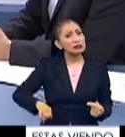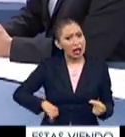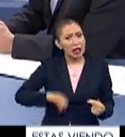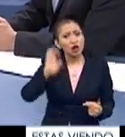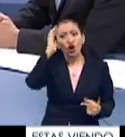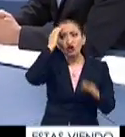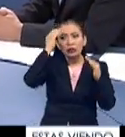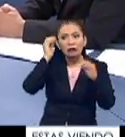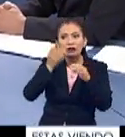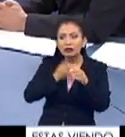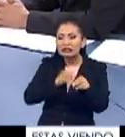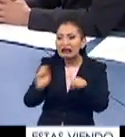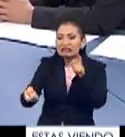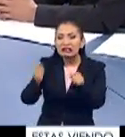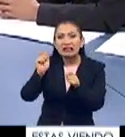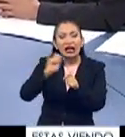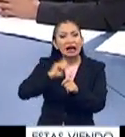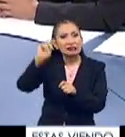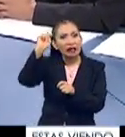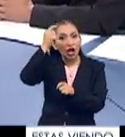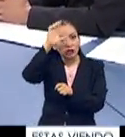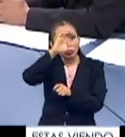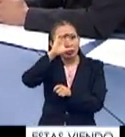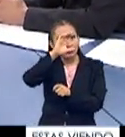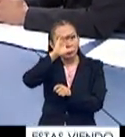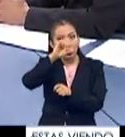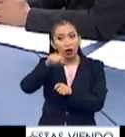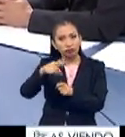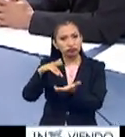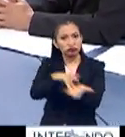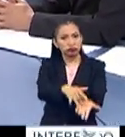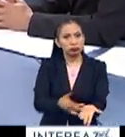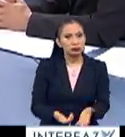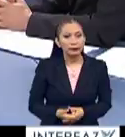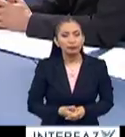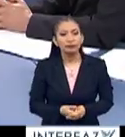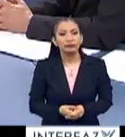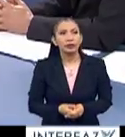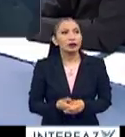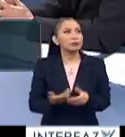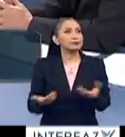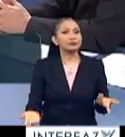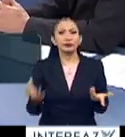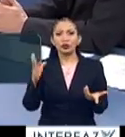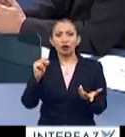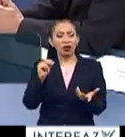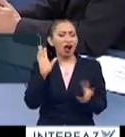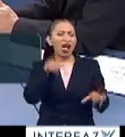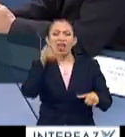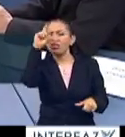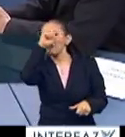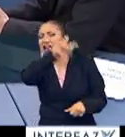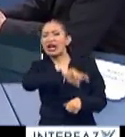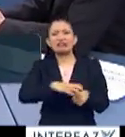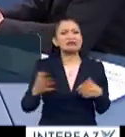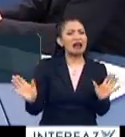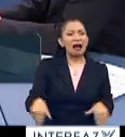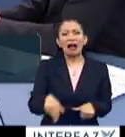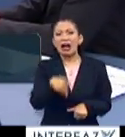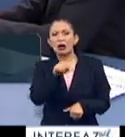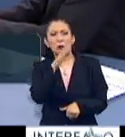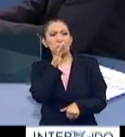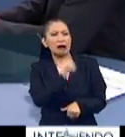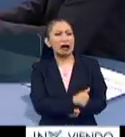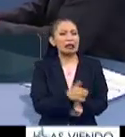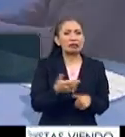el conocimiento técnico-científico, que los apoyen. Que no les digan que es difícil, que no les digan que no